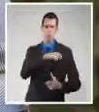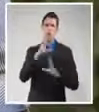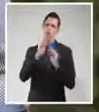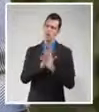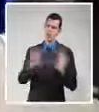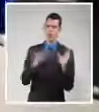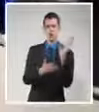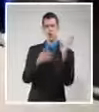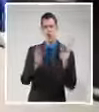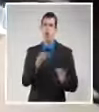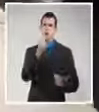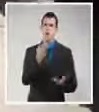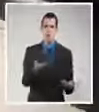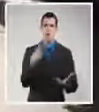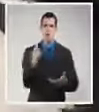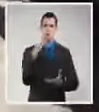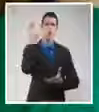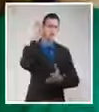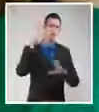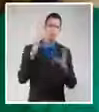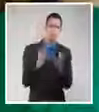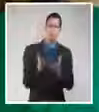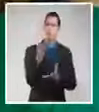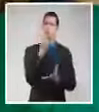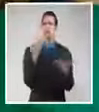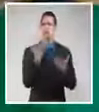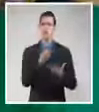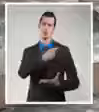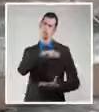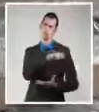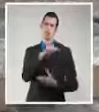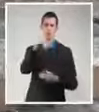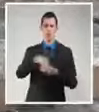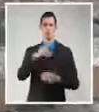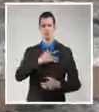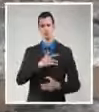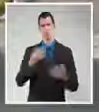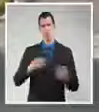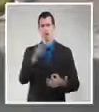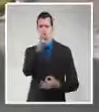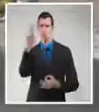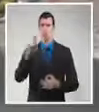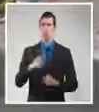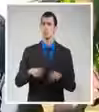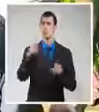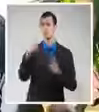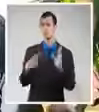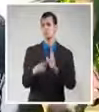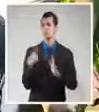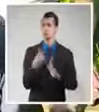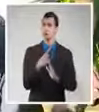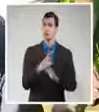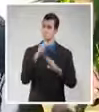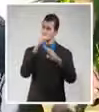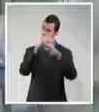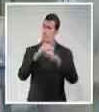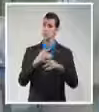participación de nuestros ciudadanos en función de la revolución. Pero somos una sociedad cerrada a la